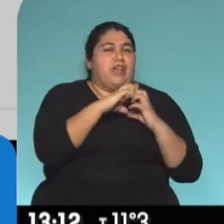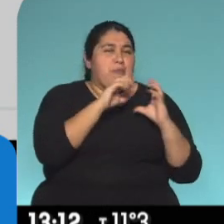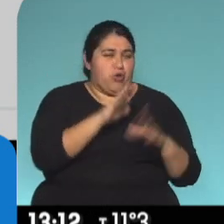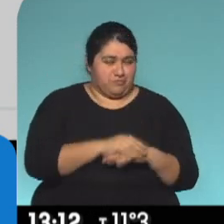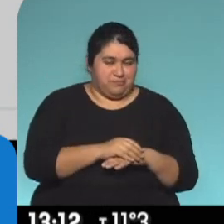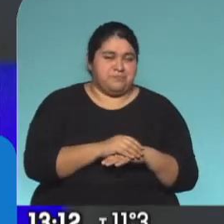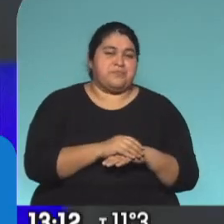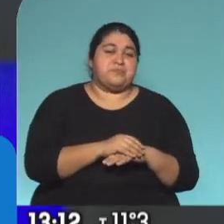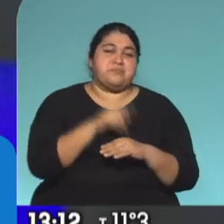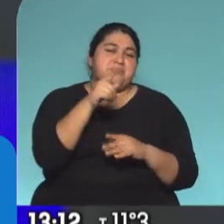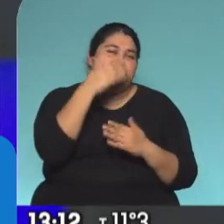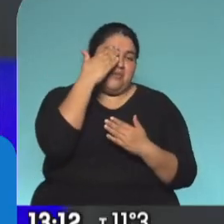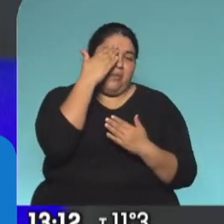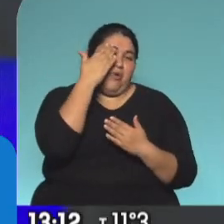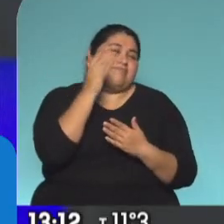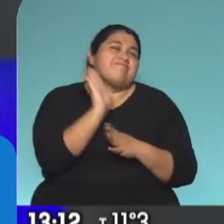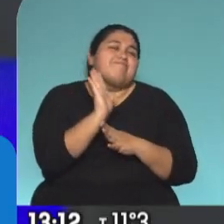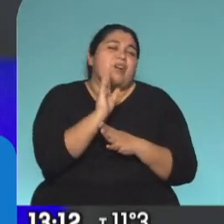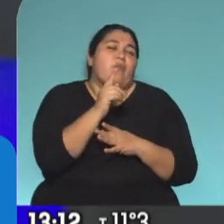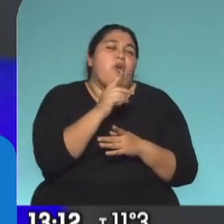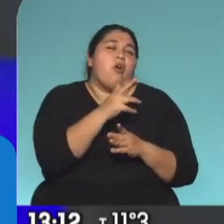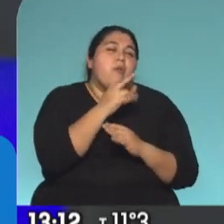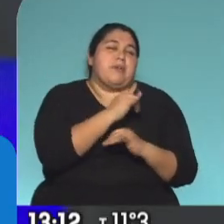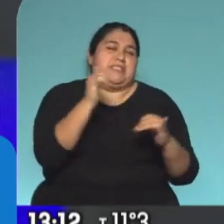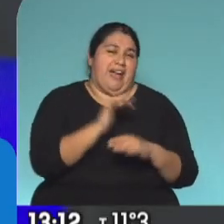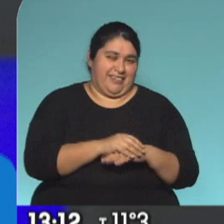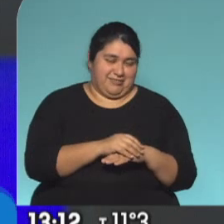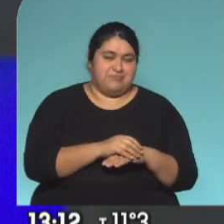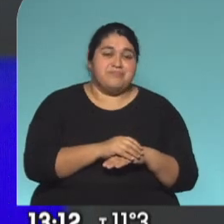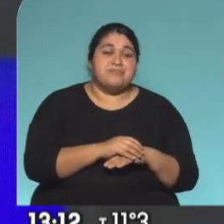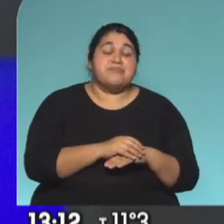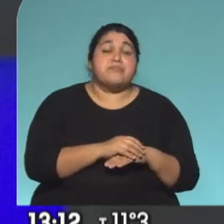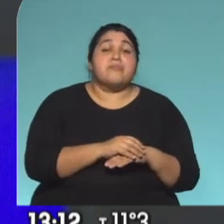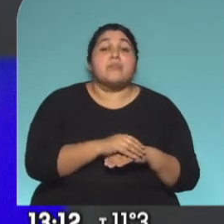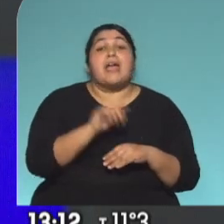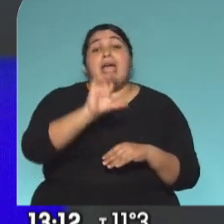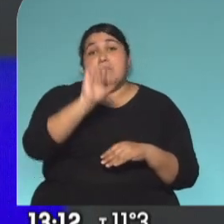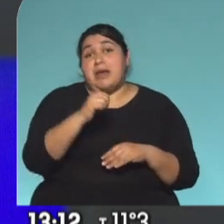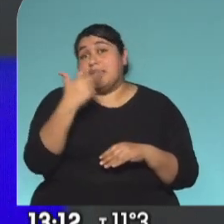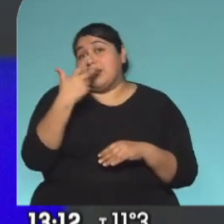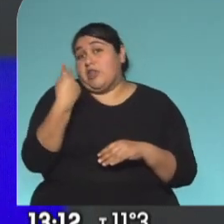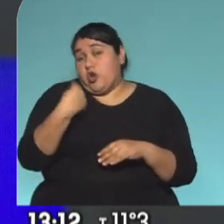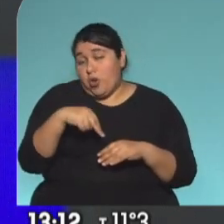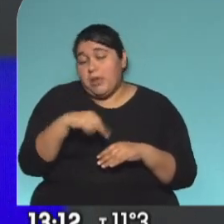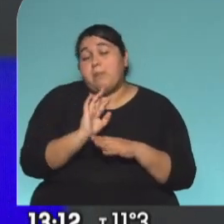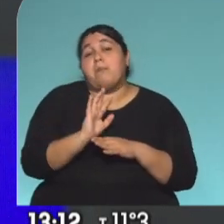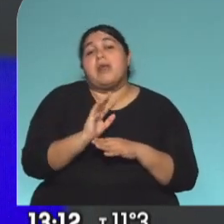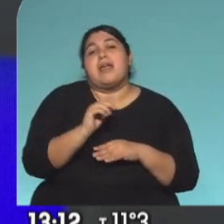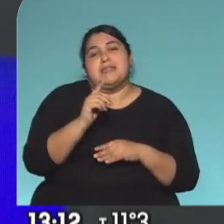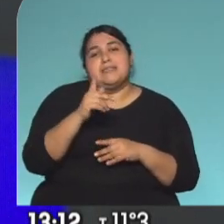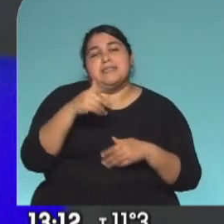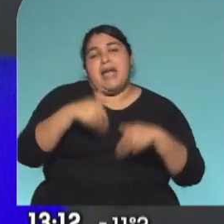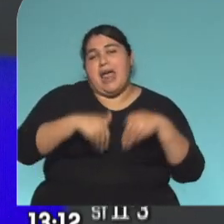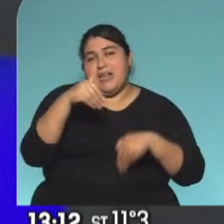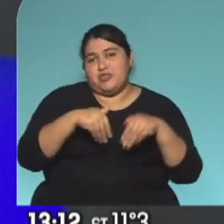el mensaje de Donald Trump hacia todos nosotros. Pero el martes 3 de noviembre son las elecciones presidenciales